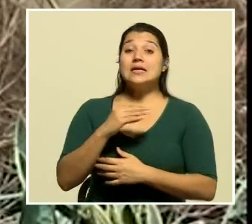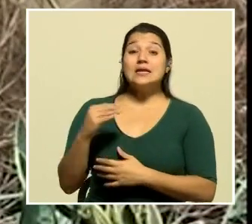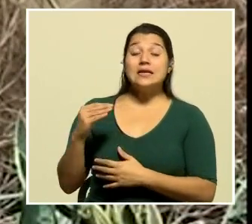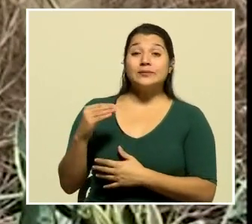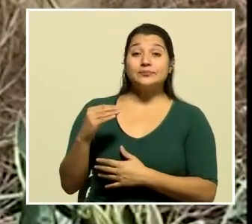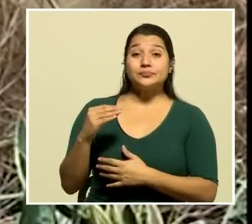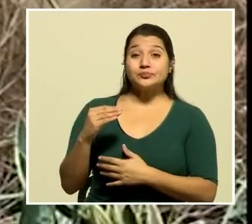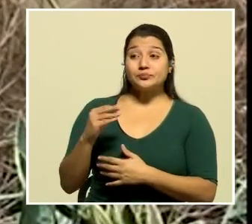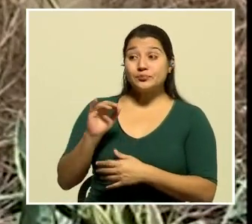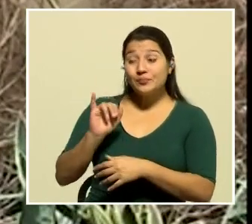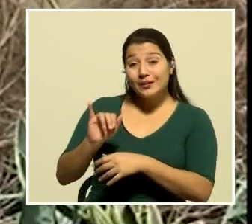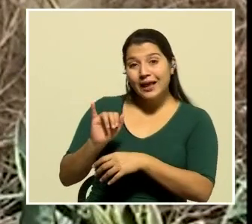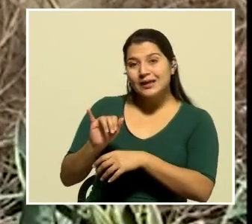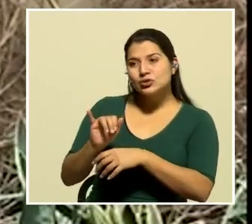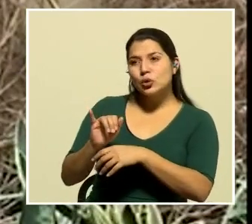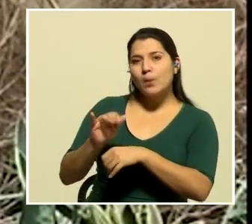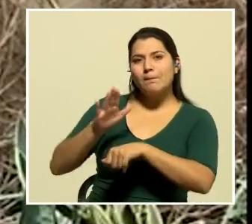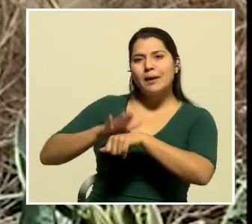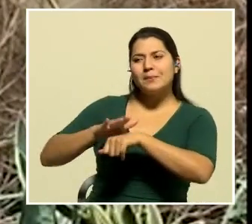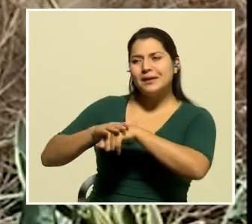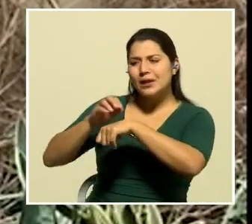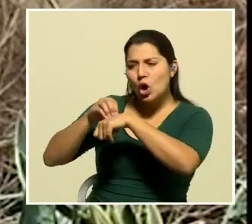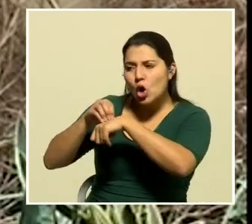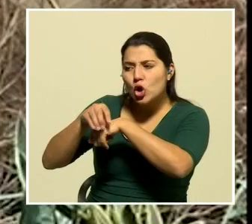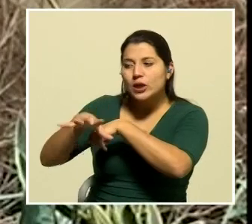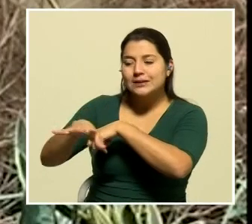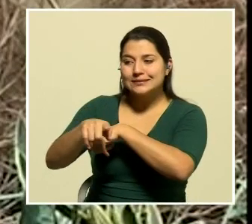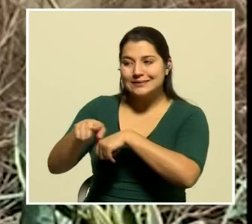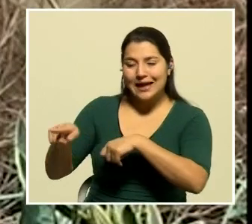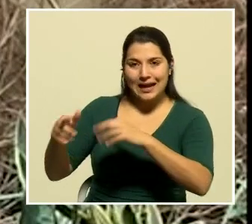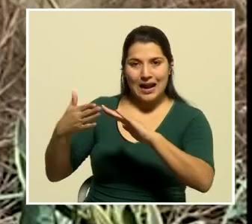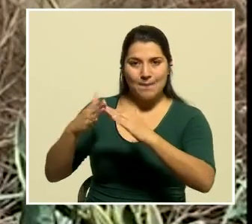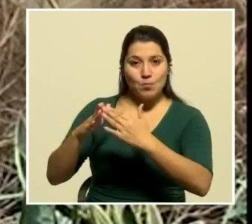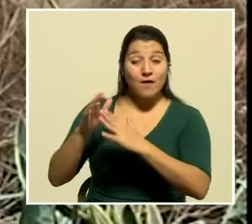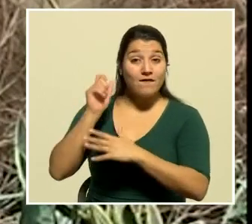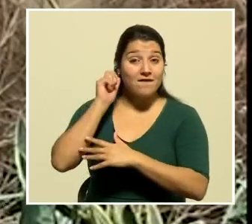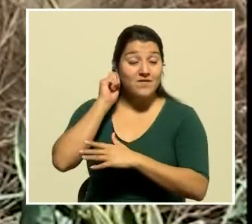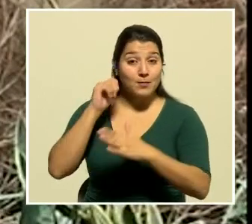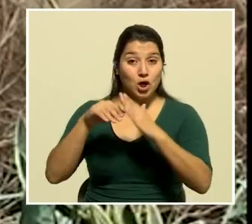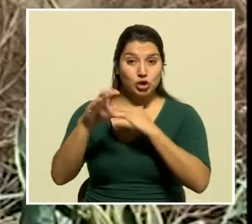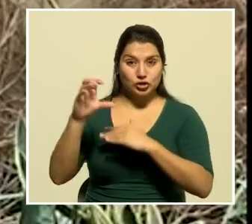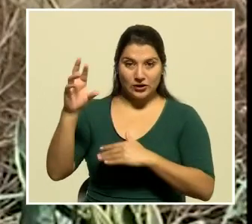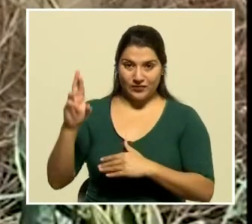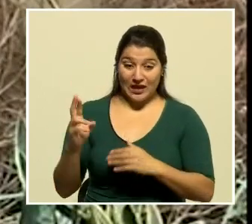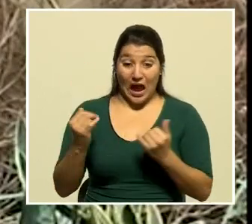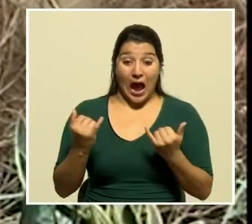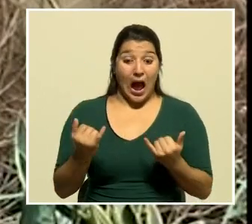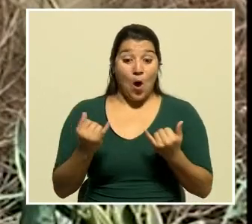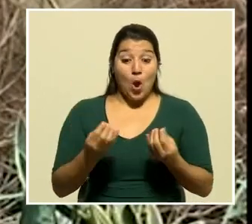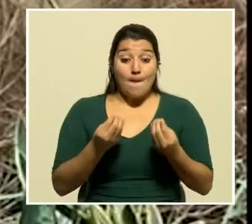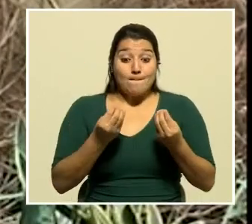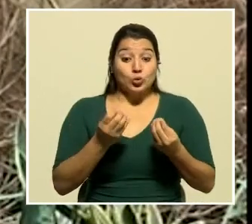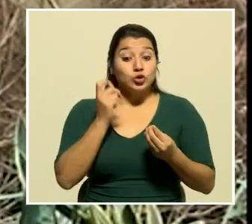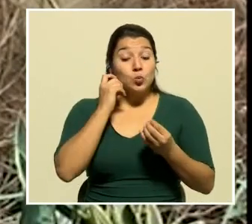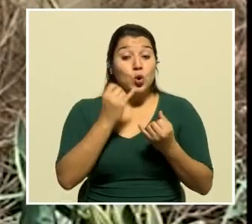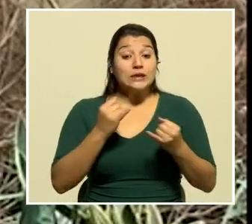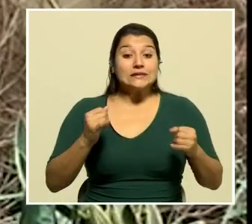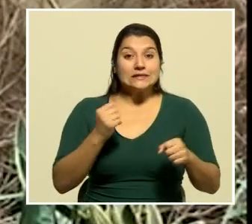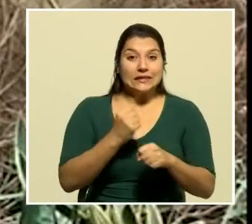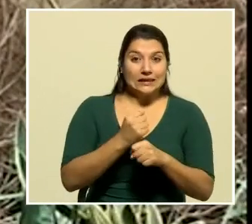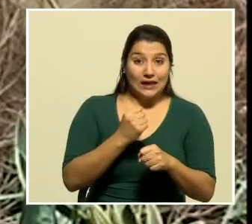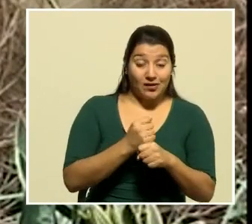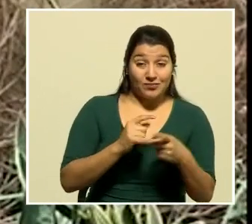trabajo que hacemos con la población femenina de nuestro país. Hay desempleo, hay graves